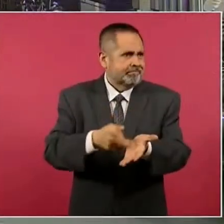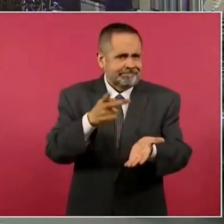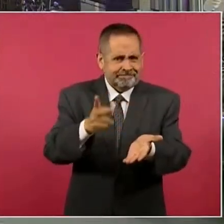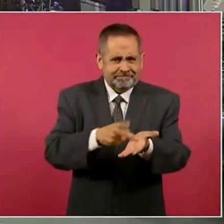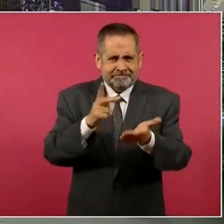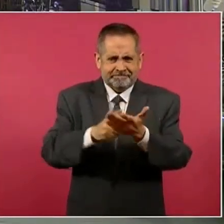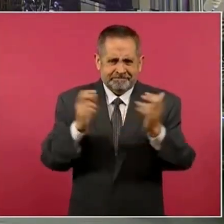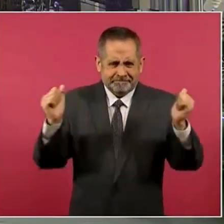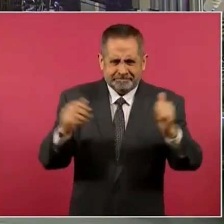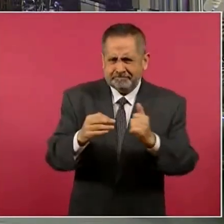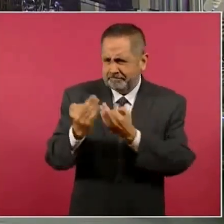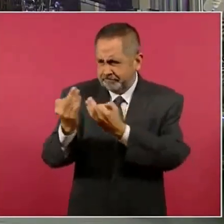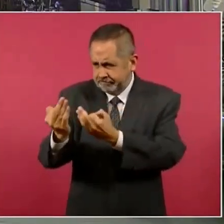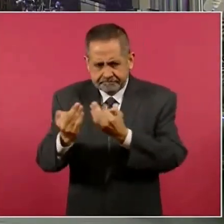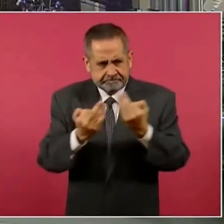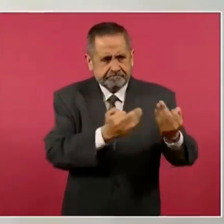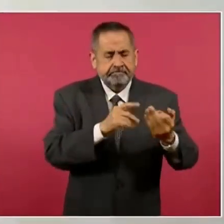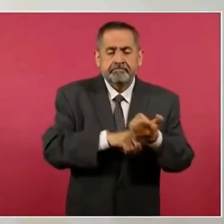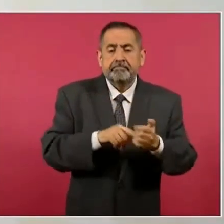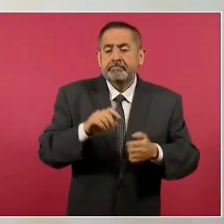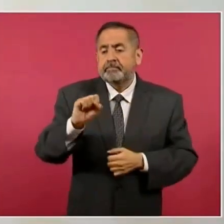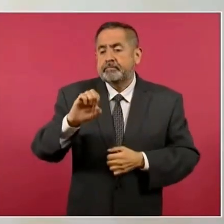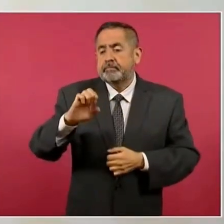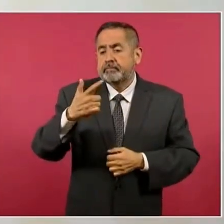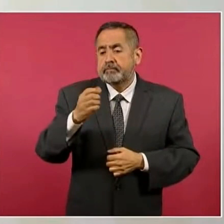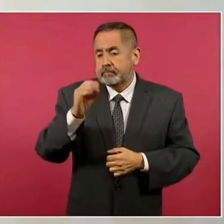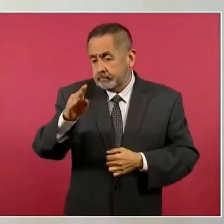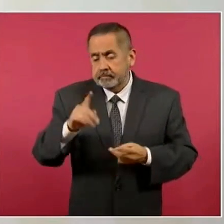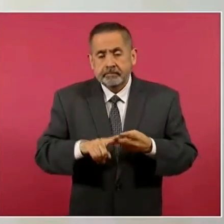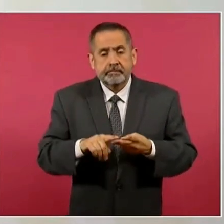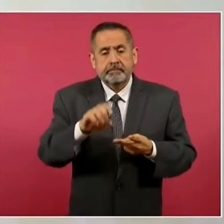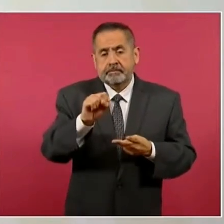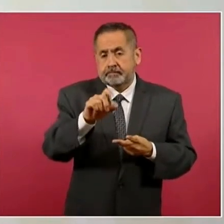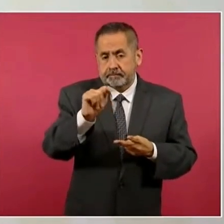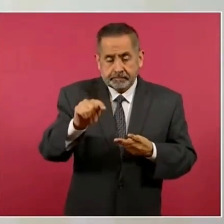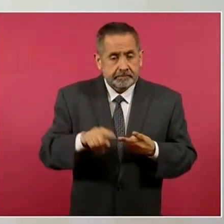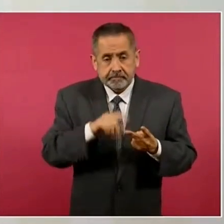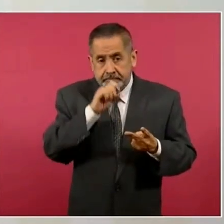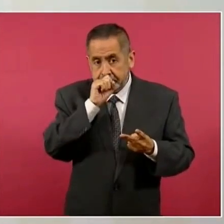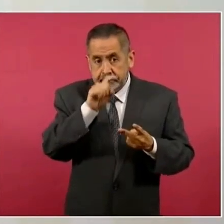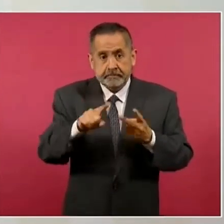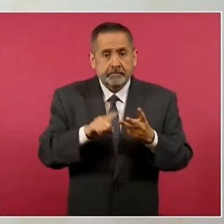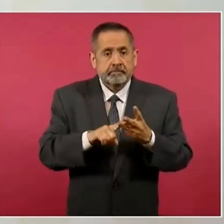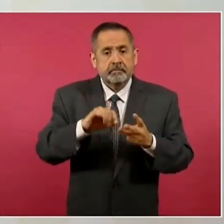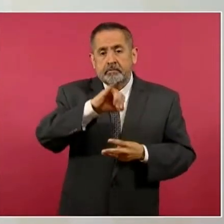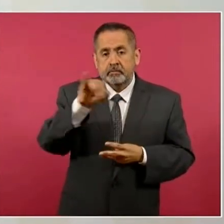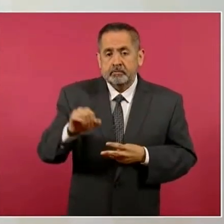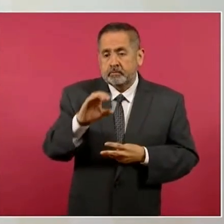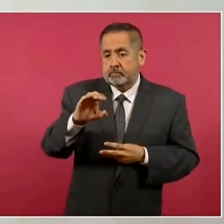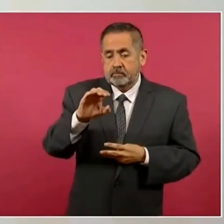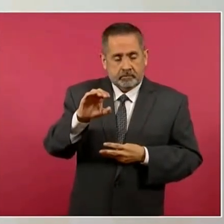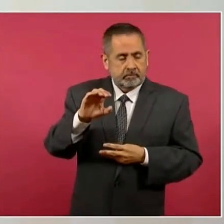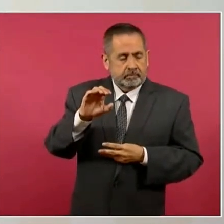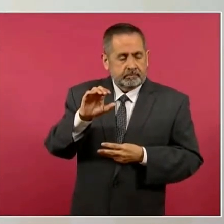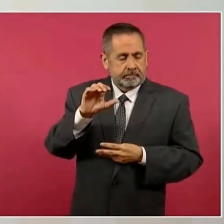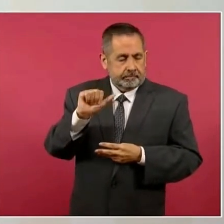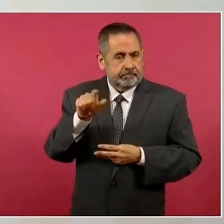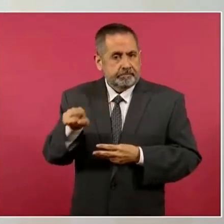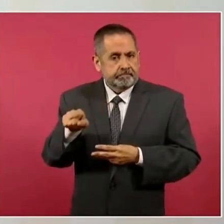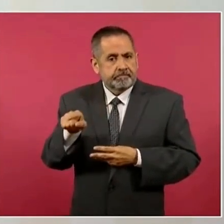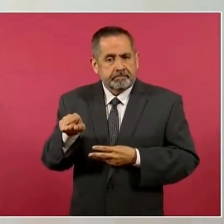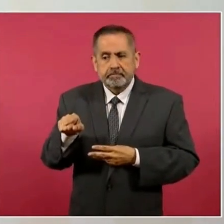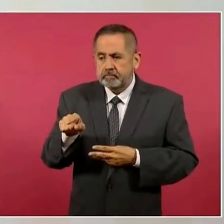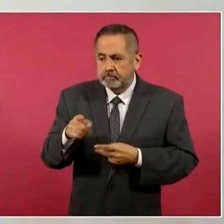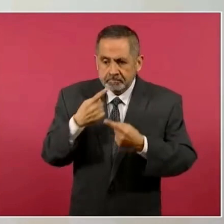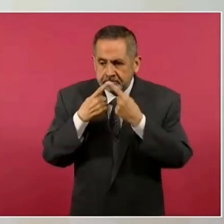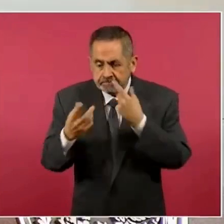audiencias, tanto en la Secretaría de Gobernación como en la Secretaría del Trabajo e incluso en la Junta de Conciliación, de tal